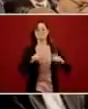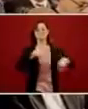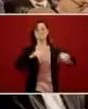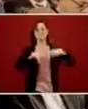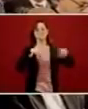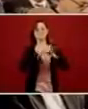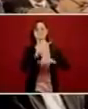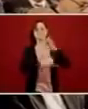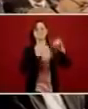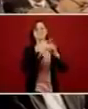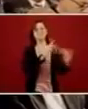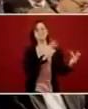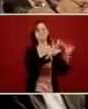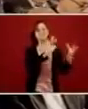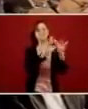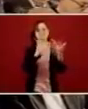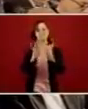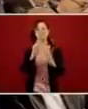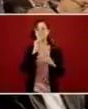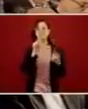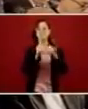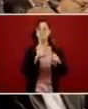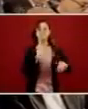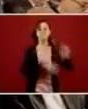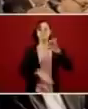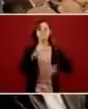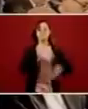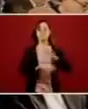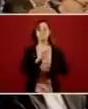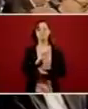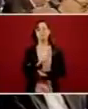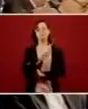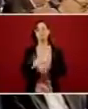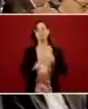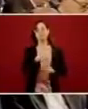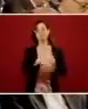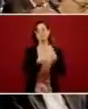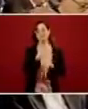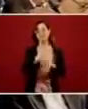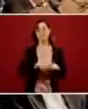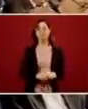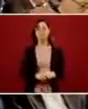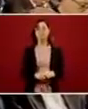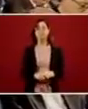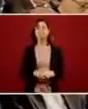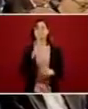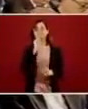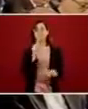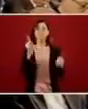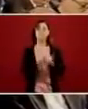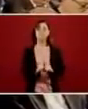tiene vínculos con una empresa que se denomina ATAR 2715 y que se planteó